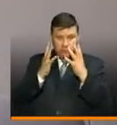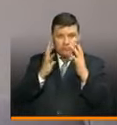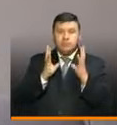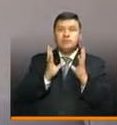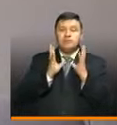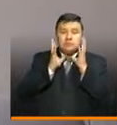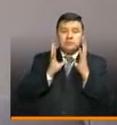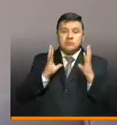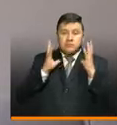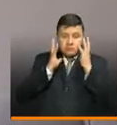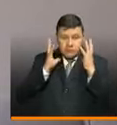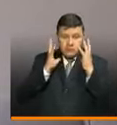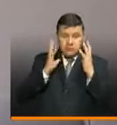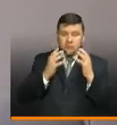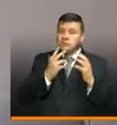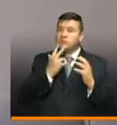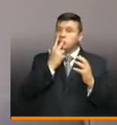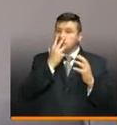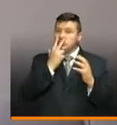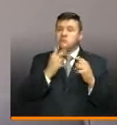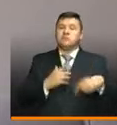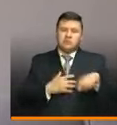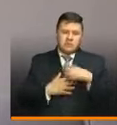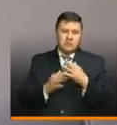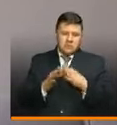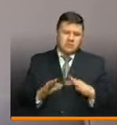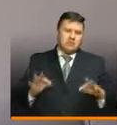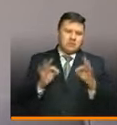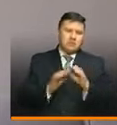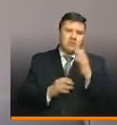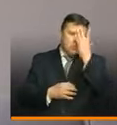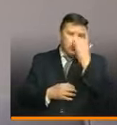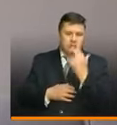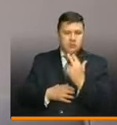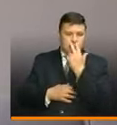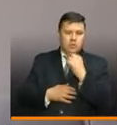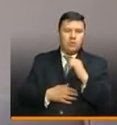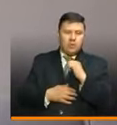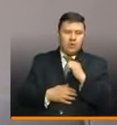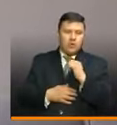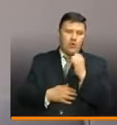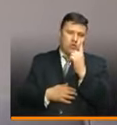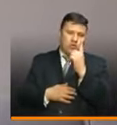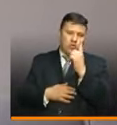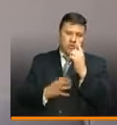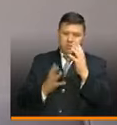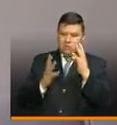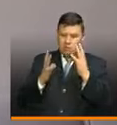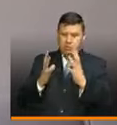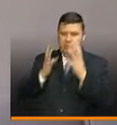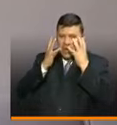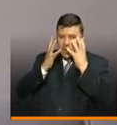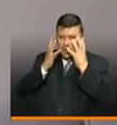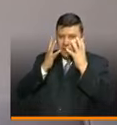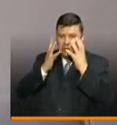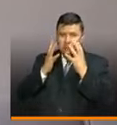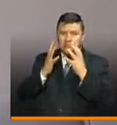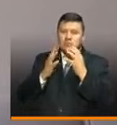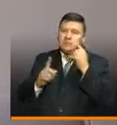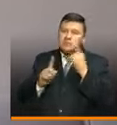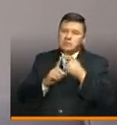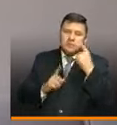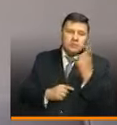acoplamiento oronasal. Es importante porque aquí tenemos una sola pieza donde lo que vamos a estar